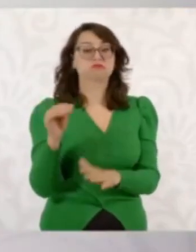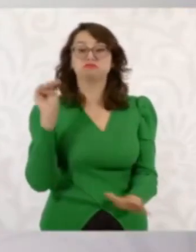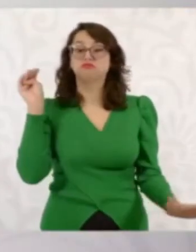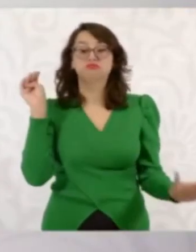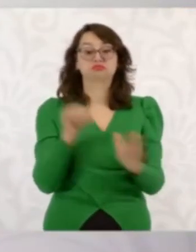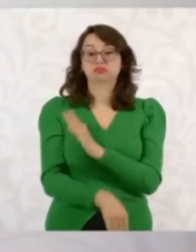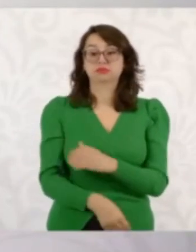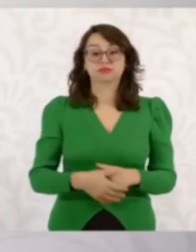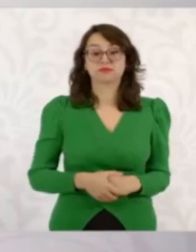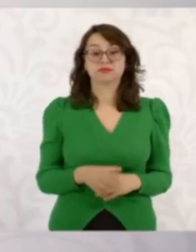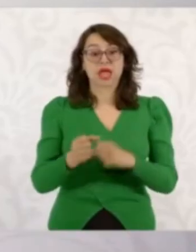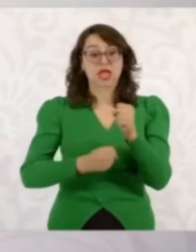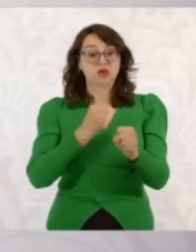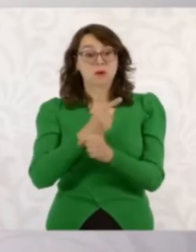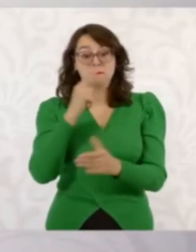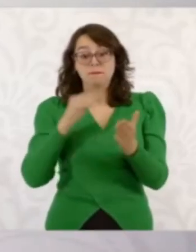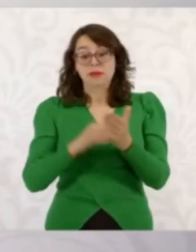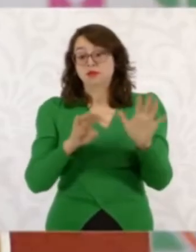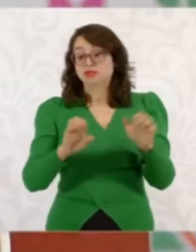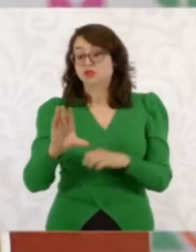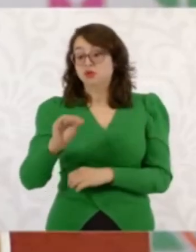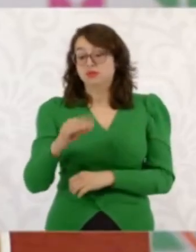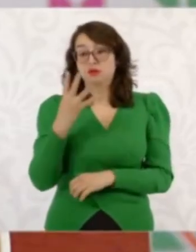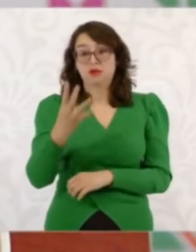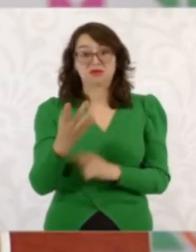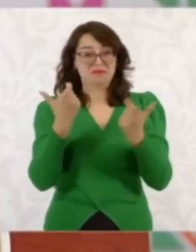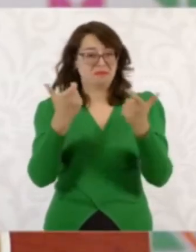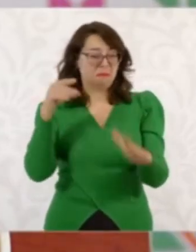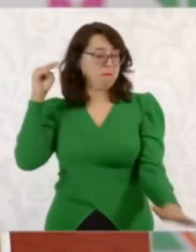La crisis del 94.